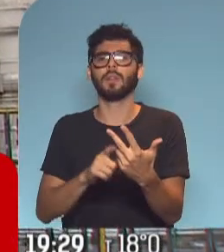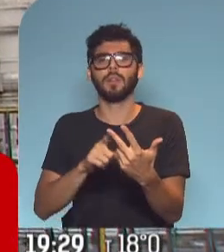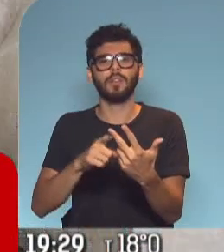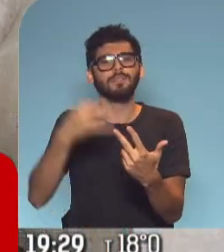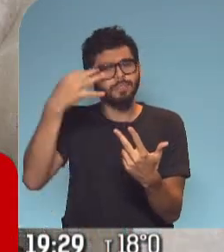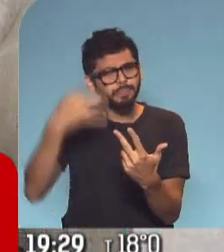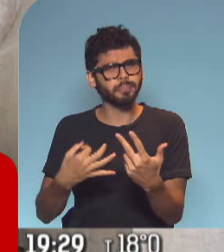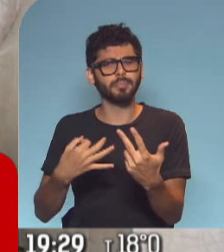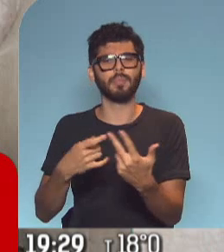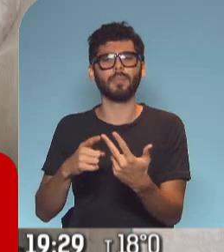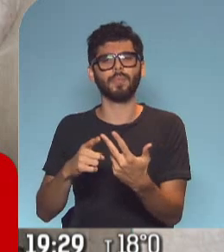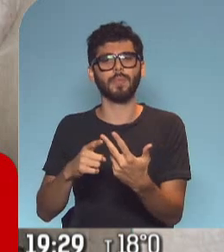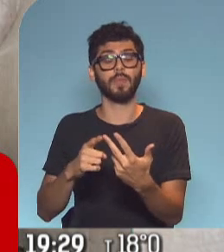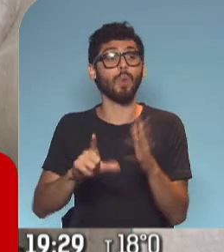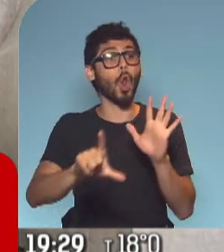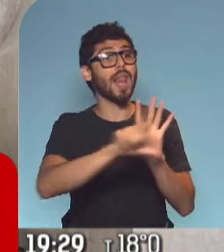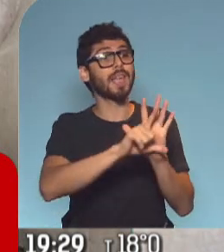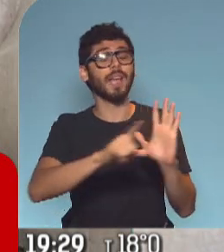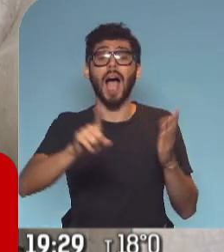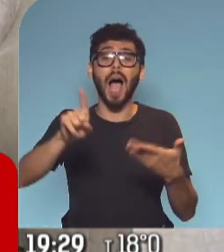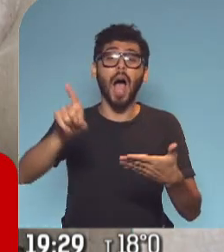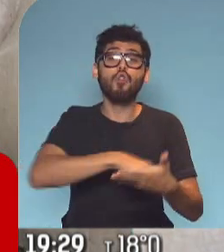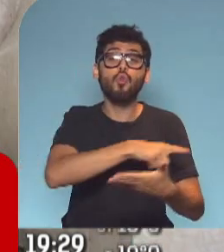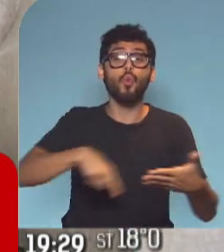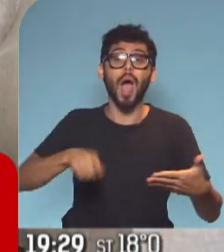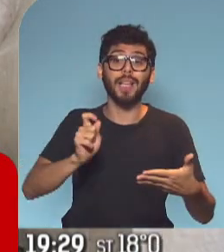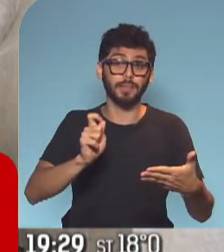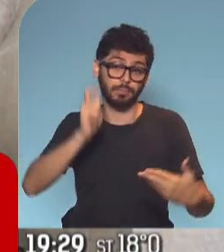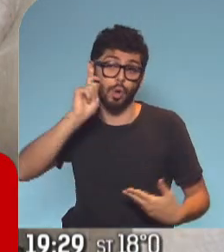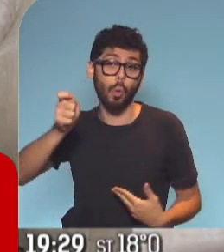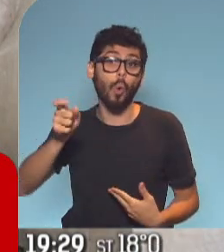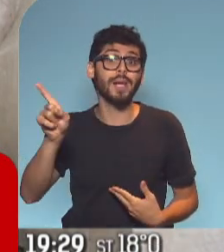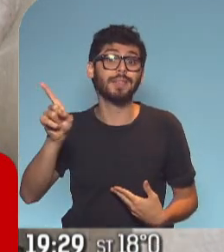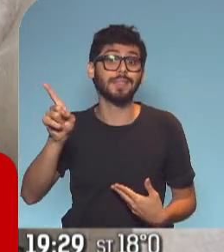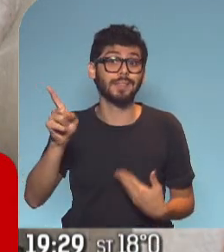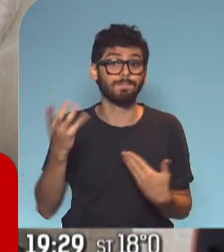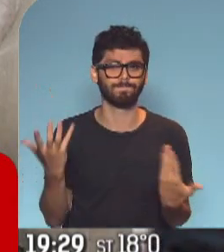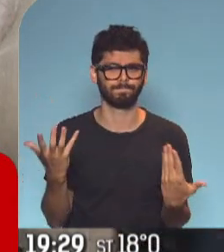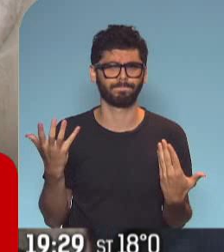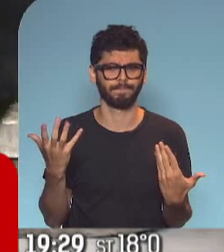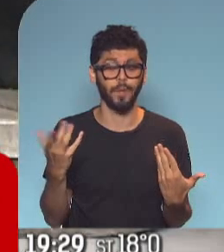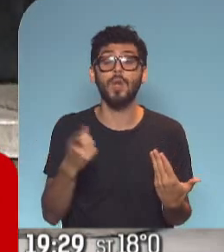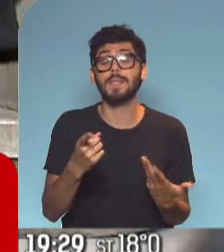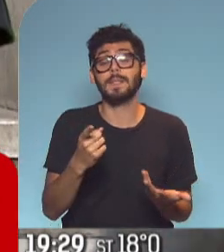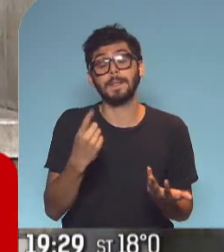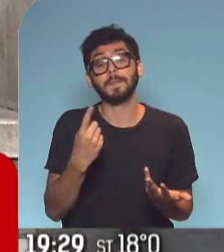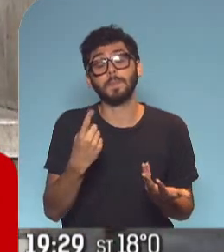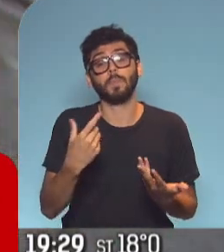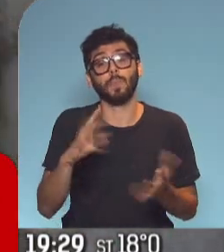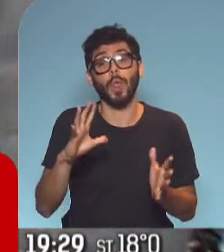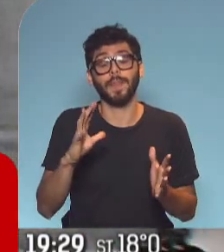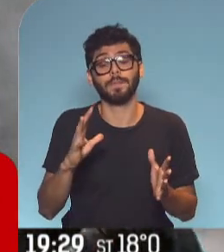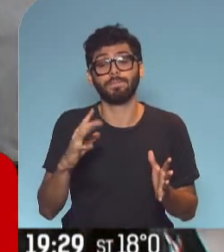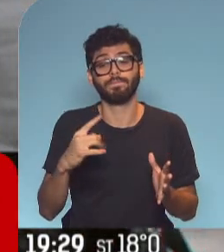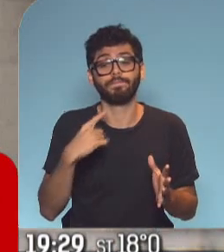para anular leyes se son los propios jueces si esto es un antecedente que su riesgo correr en todo caso hay un juez